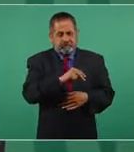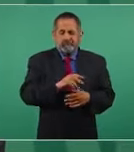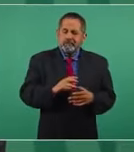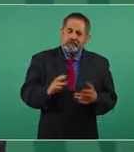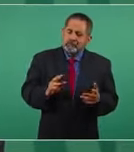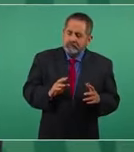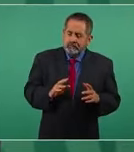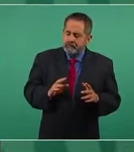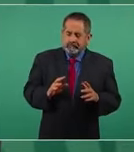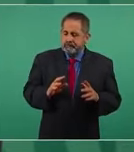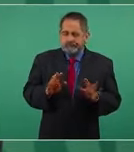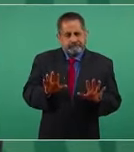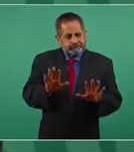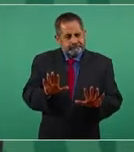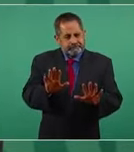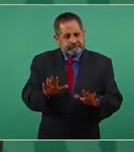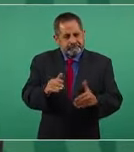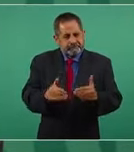Vámonos despacio,